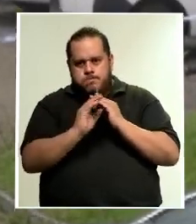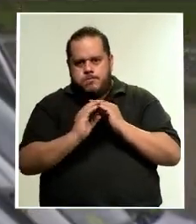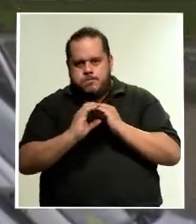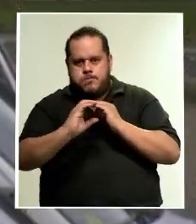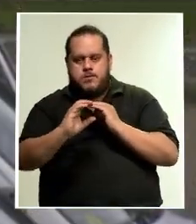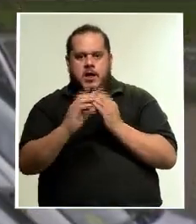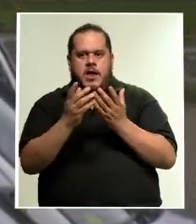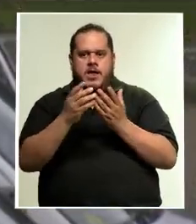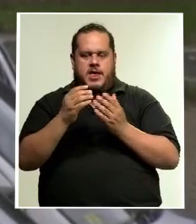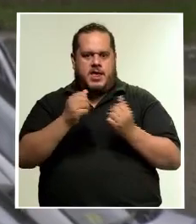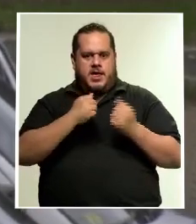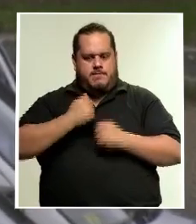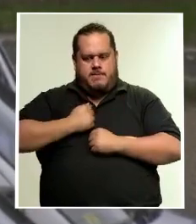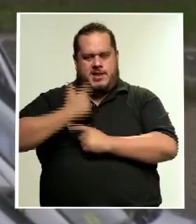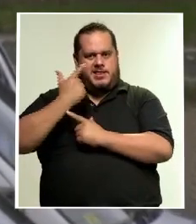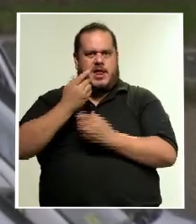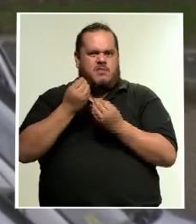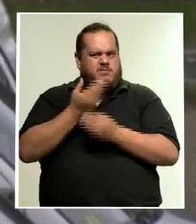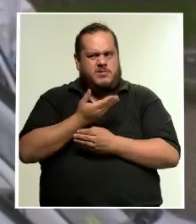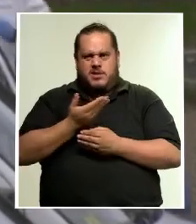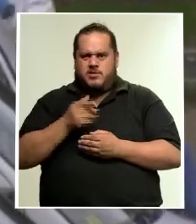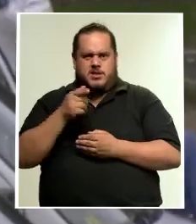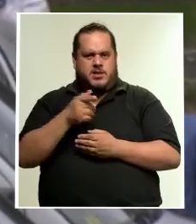país en 11 años.